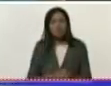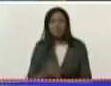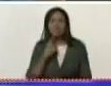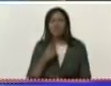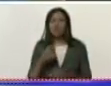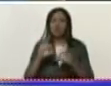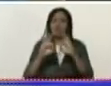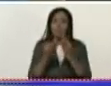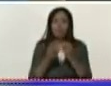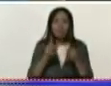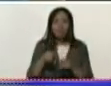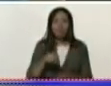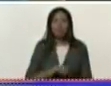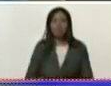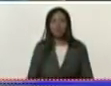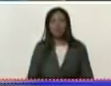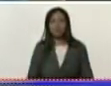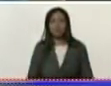los familiares